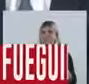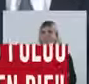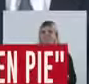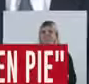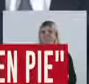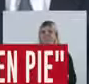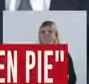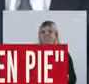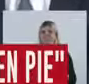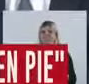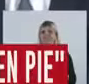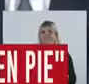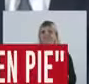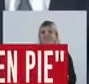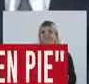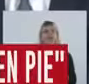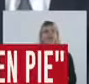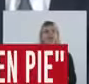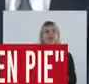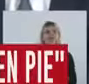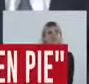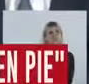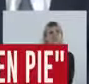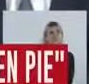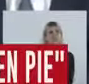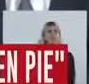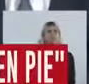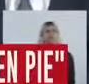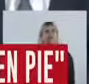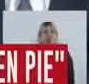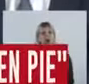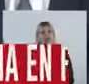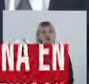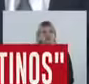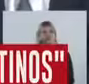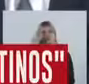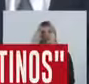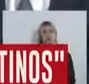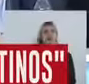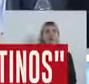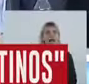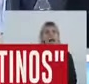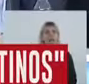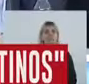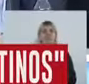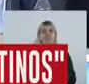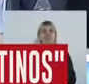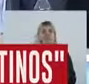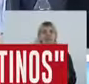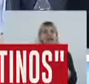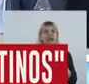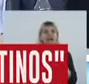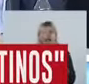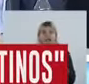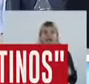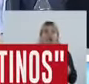Me contaba recién Gustavo en el paso fronterizo el tiempo que tardó el Estado Nacional en concluir la ruta